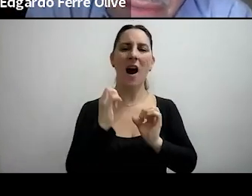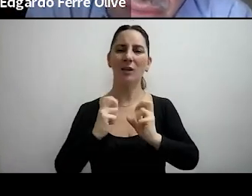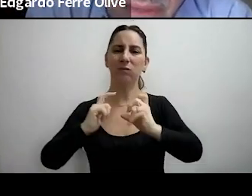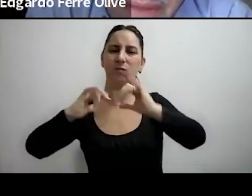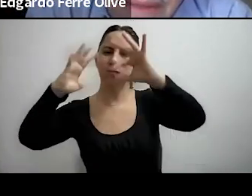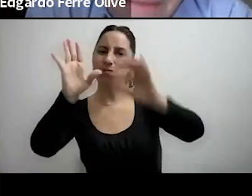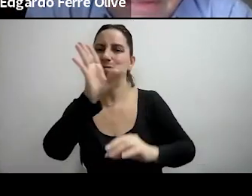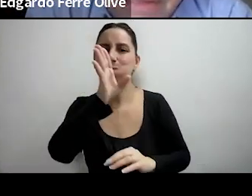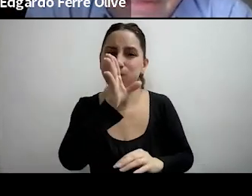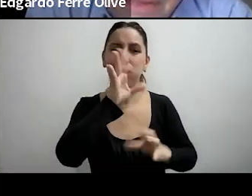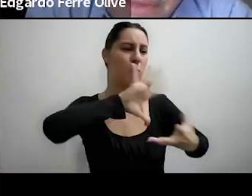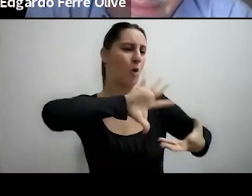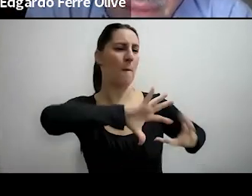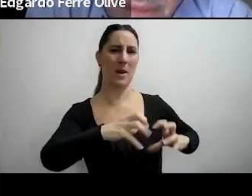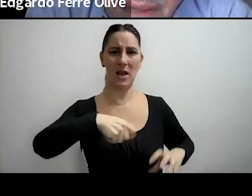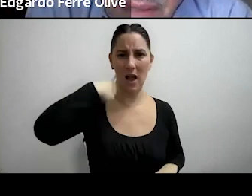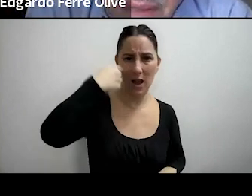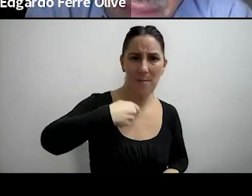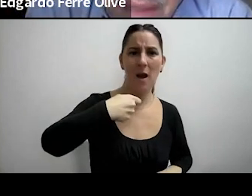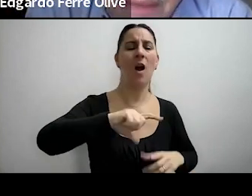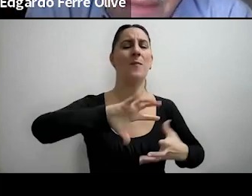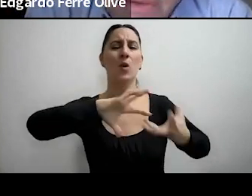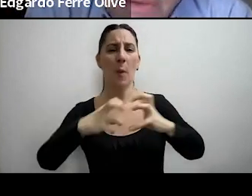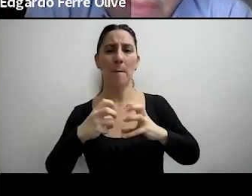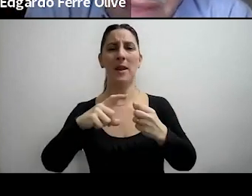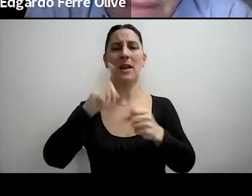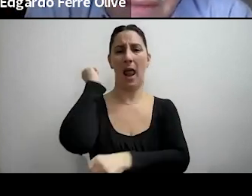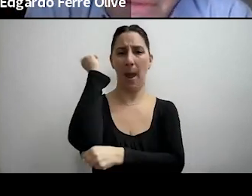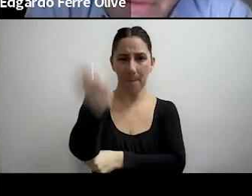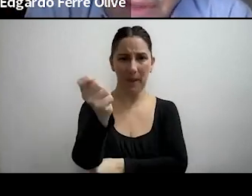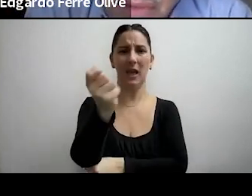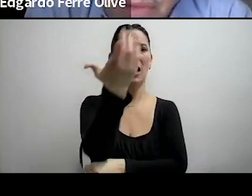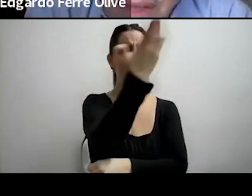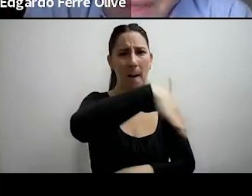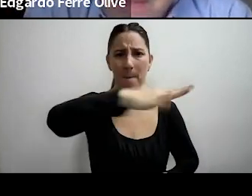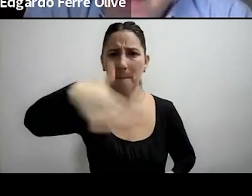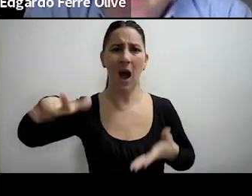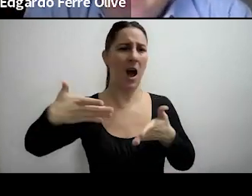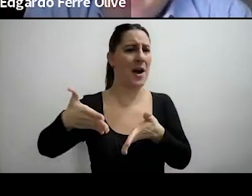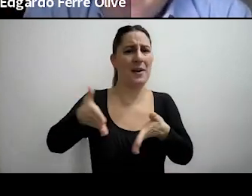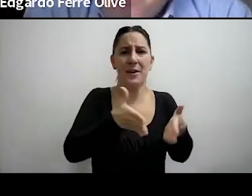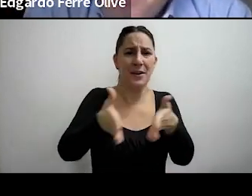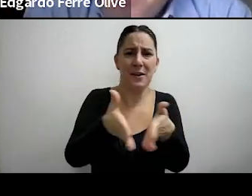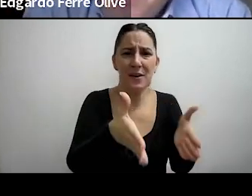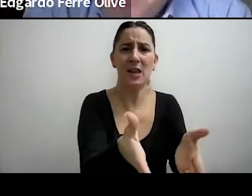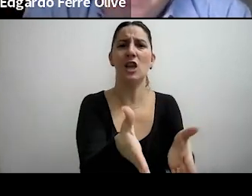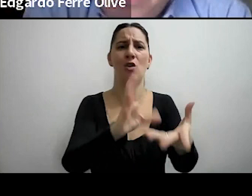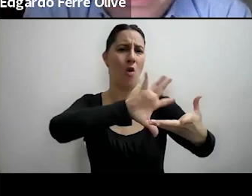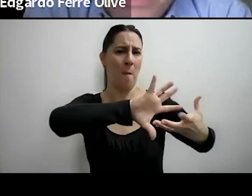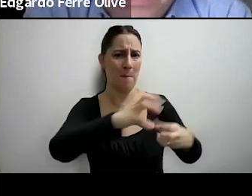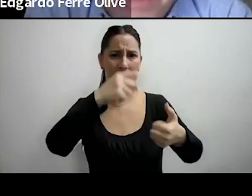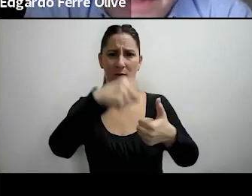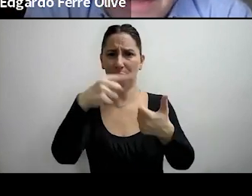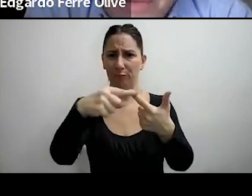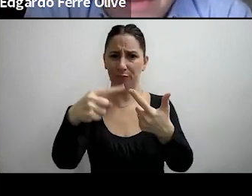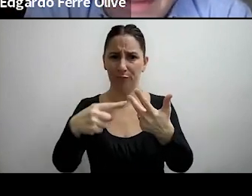la fauna, se está afectando la pesca, los mares, los ríos, hay incremento en